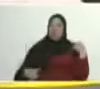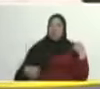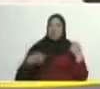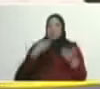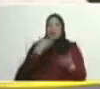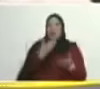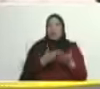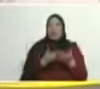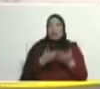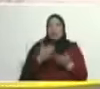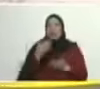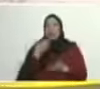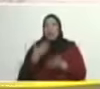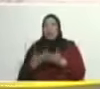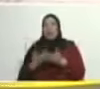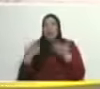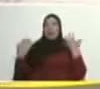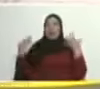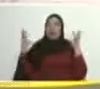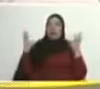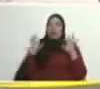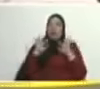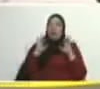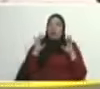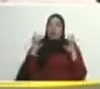Gracias, Philip.